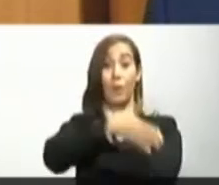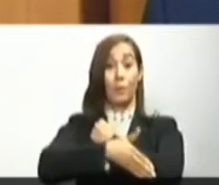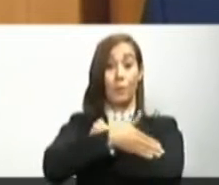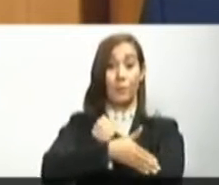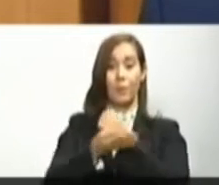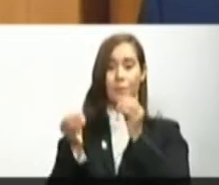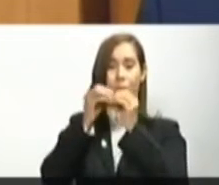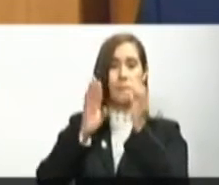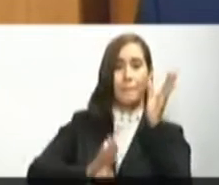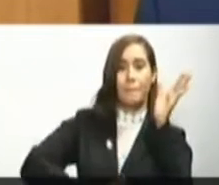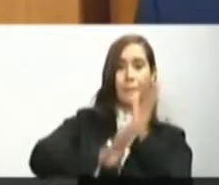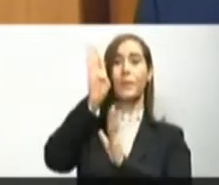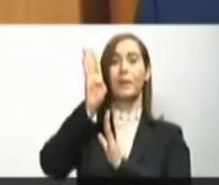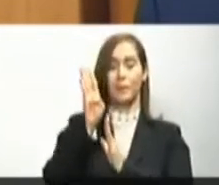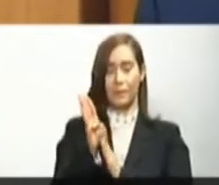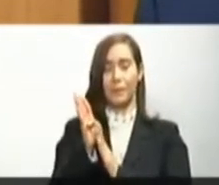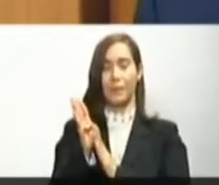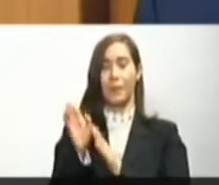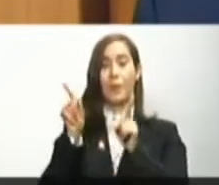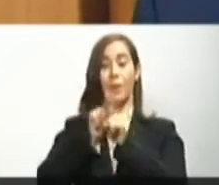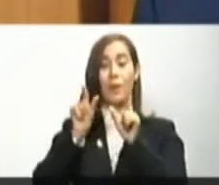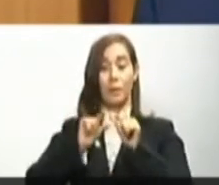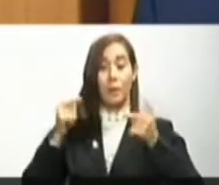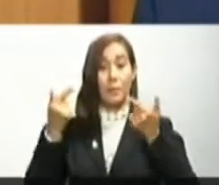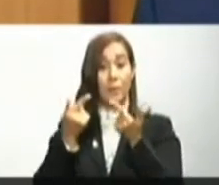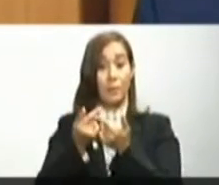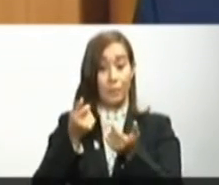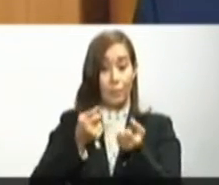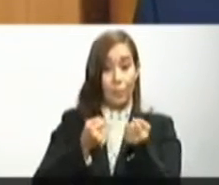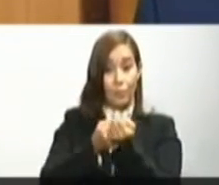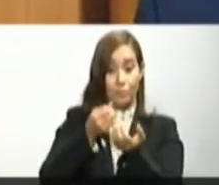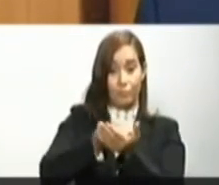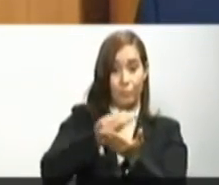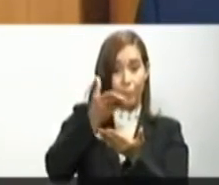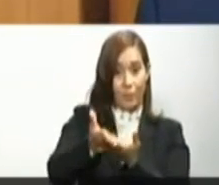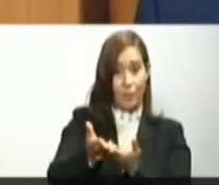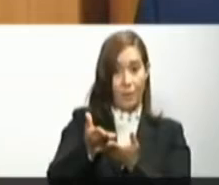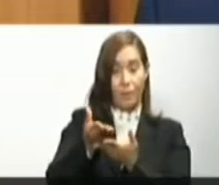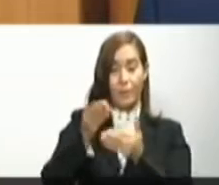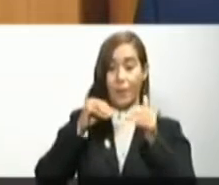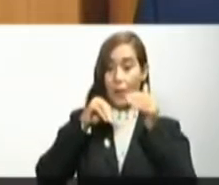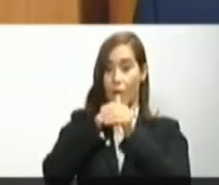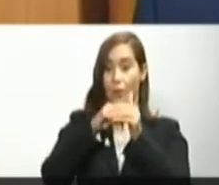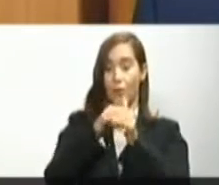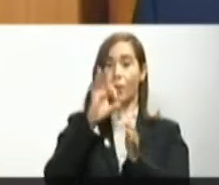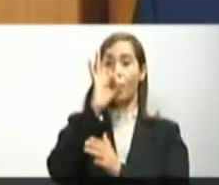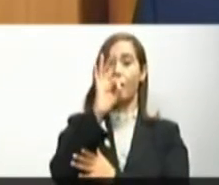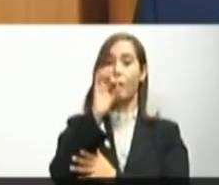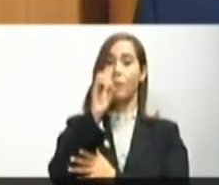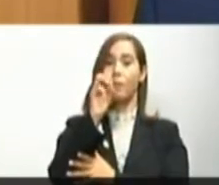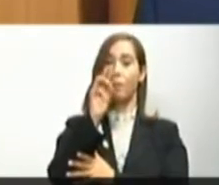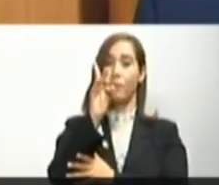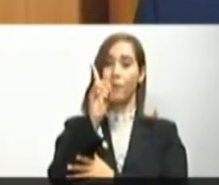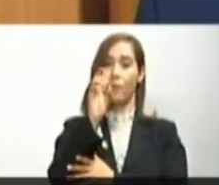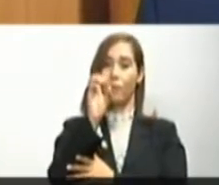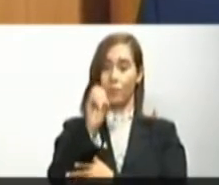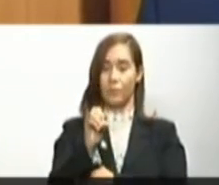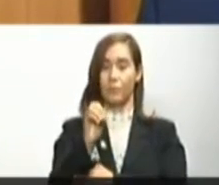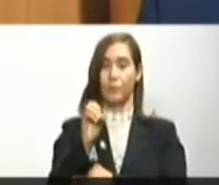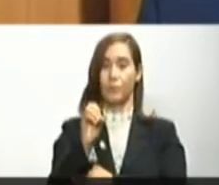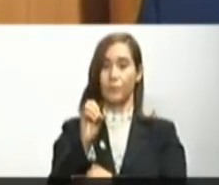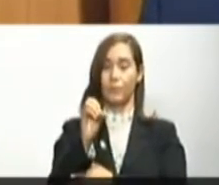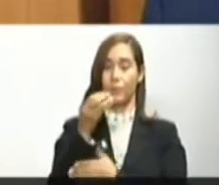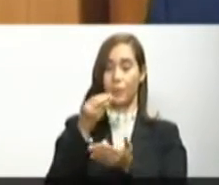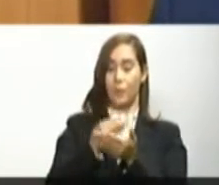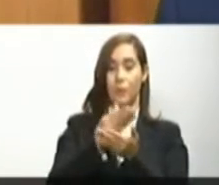el concurso de los organismos financieros multilaterales, en particular del Fondo Monetario Internacional, a través de los